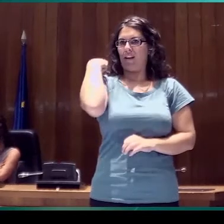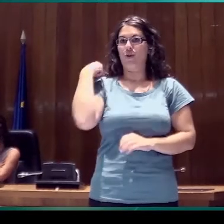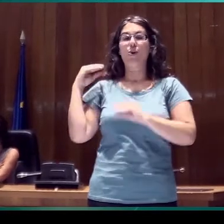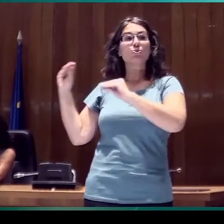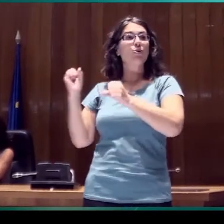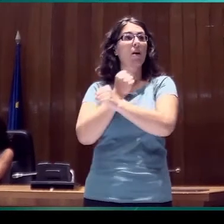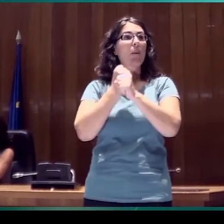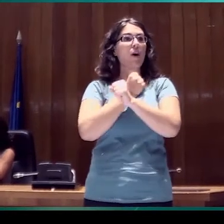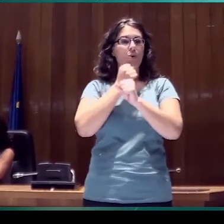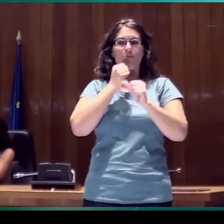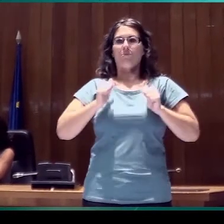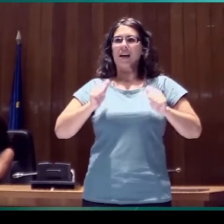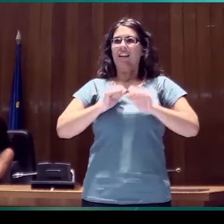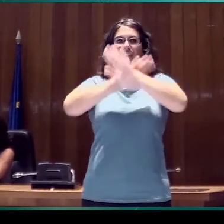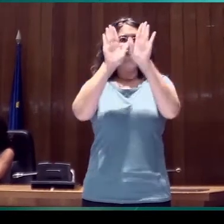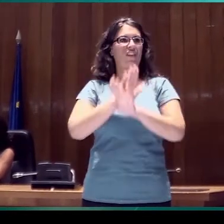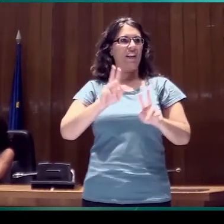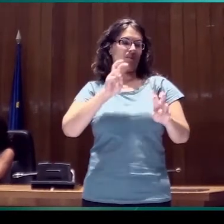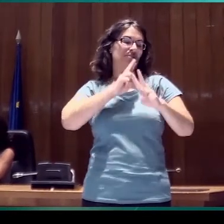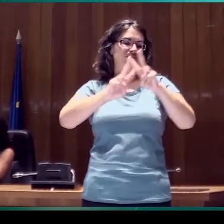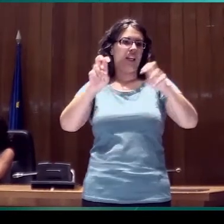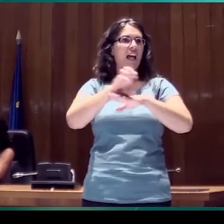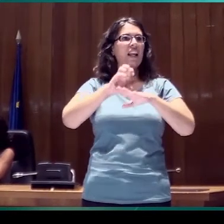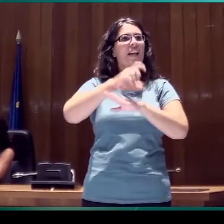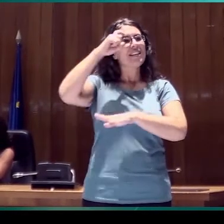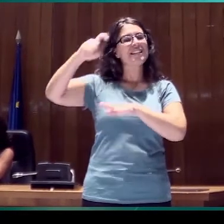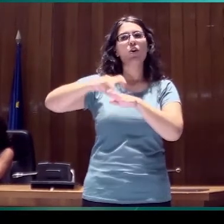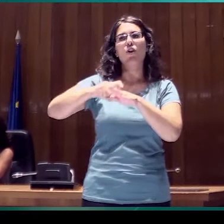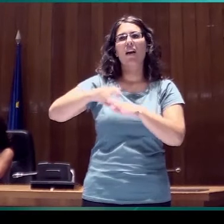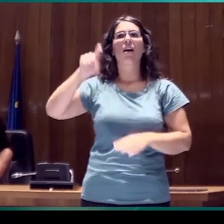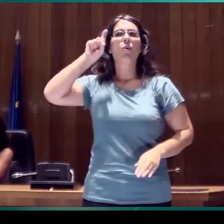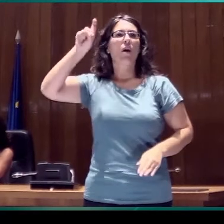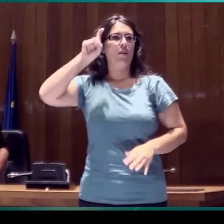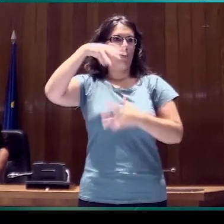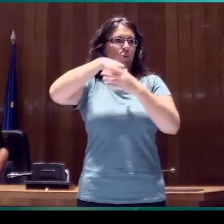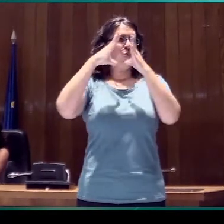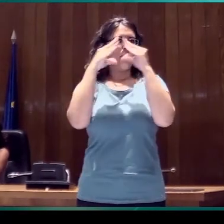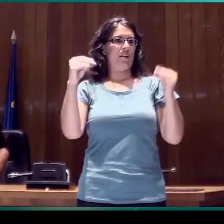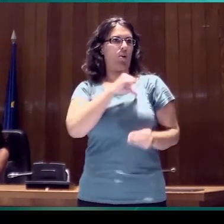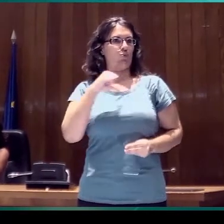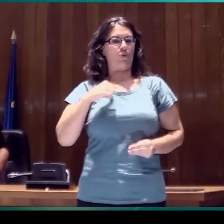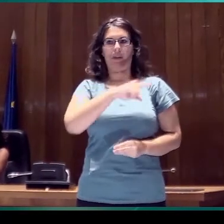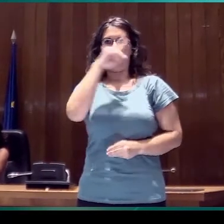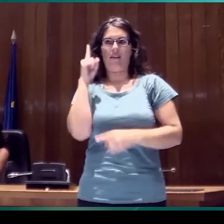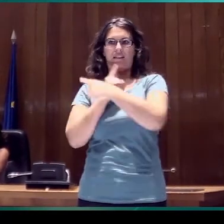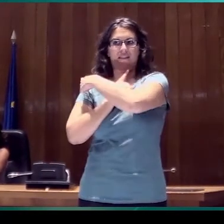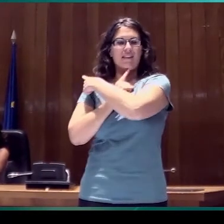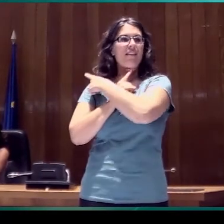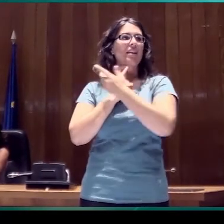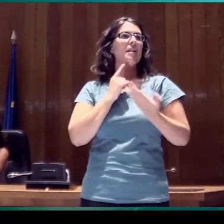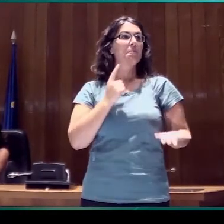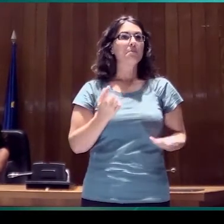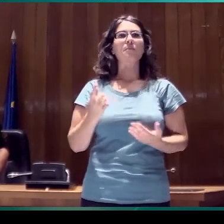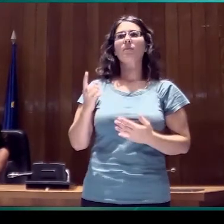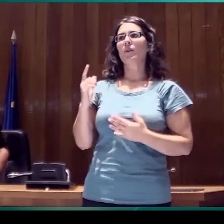de fin de máster del Máster de Psicología de la Educación de la Universidad Autónoma de Madrid. Y, digamos,